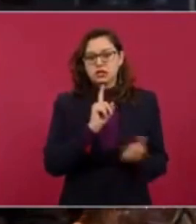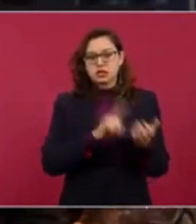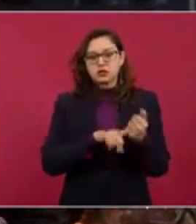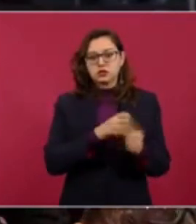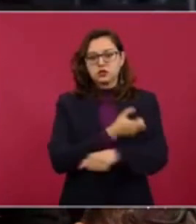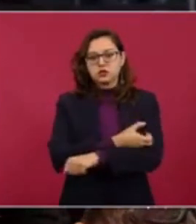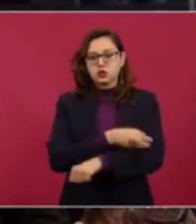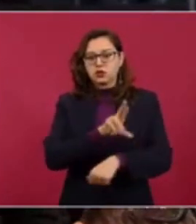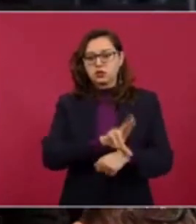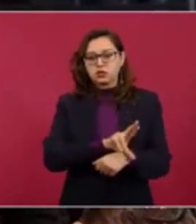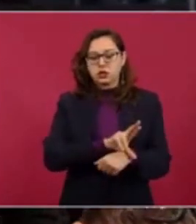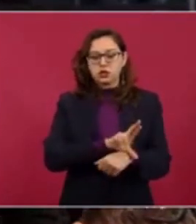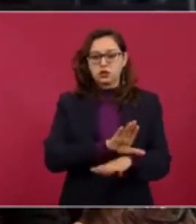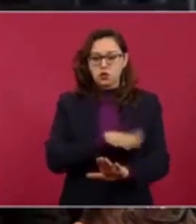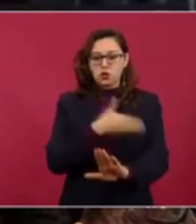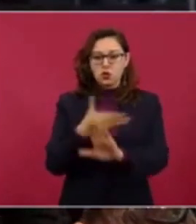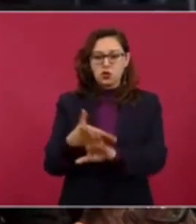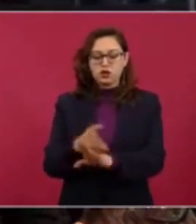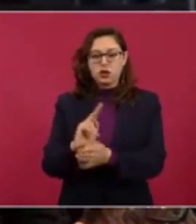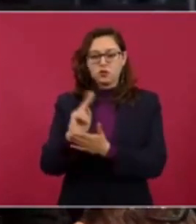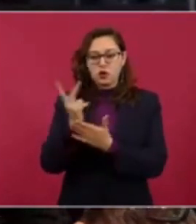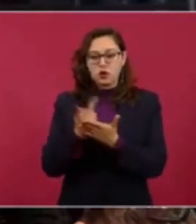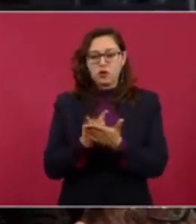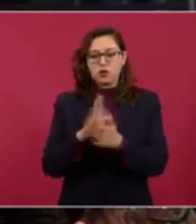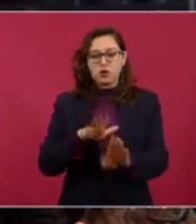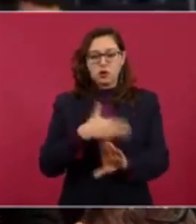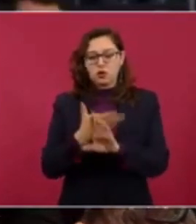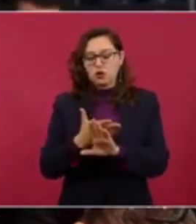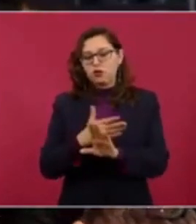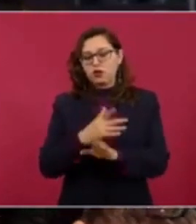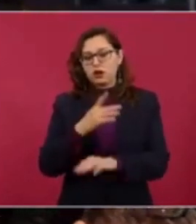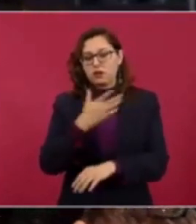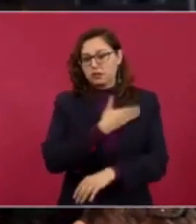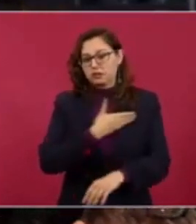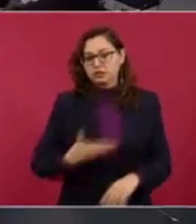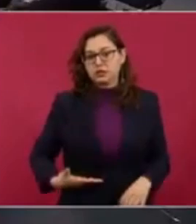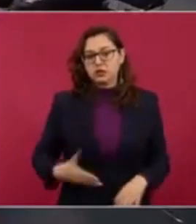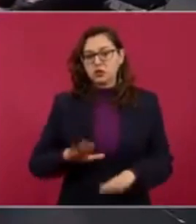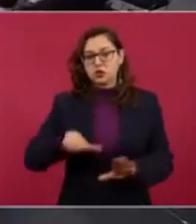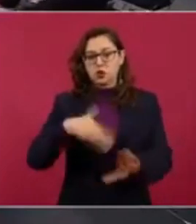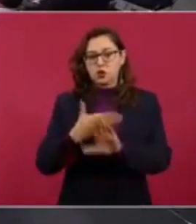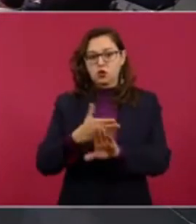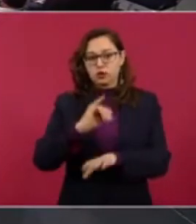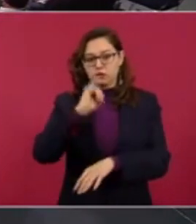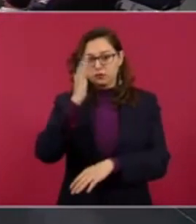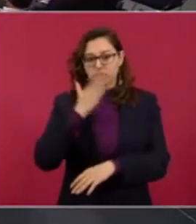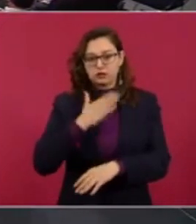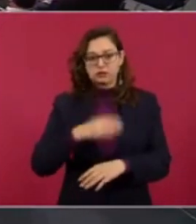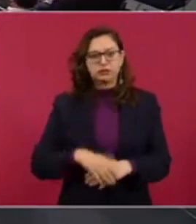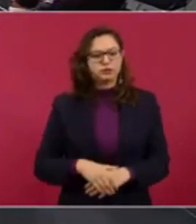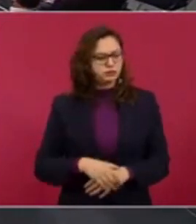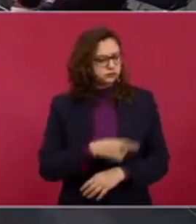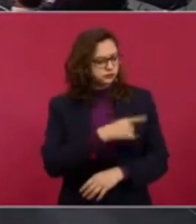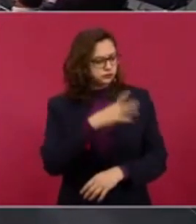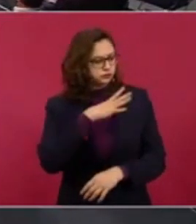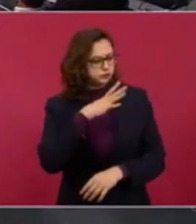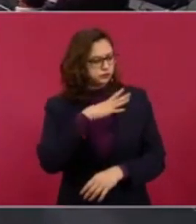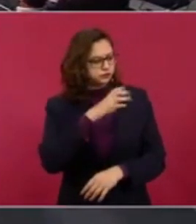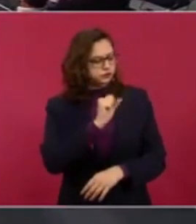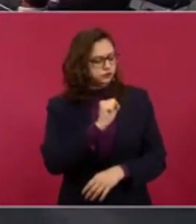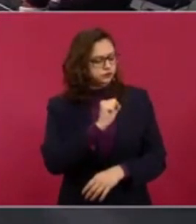a quien afectan es al programa y a la imagen de usted, presidente. No, pero aquí está la secretaria de